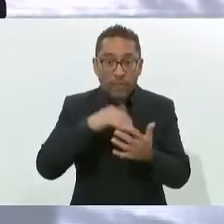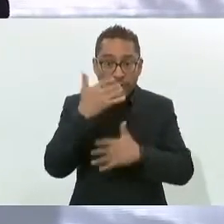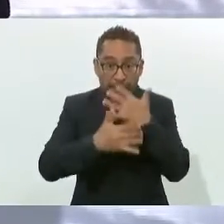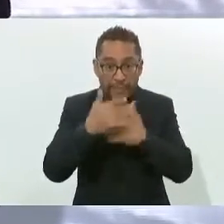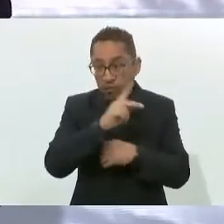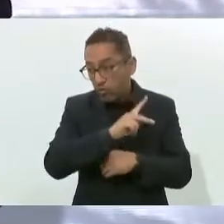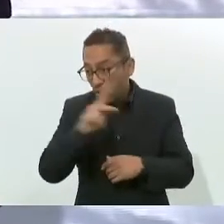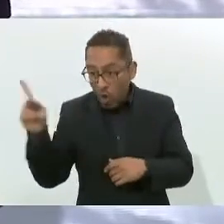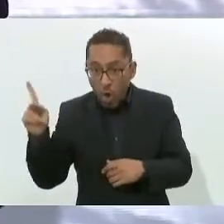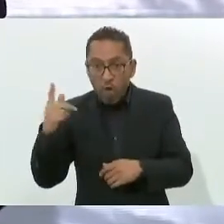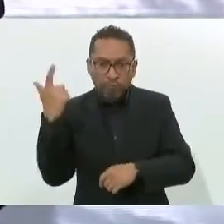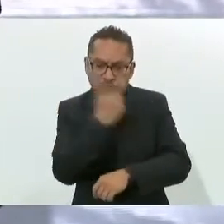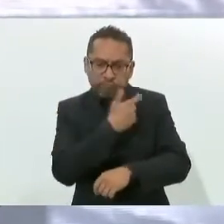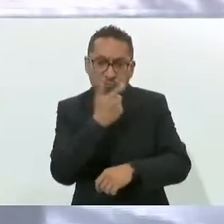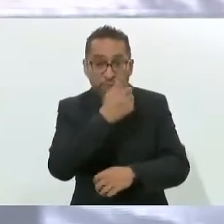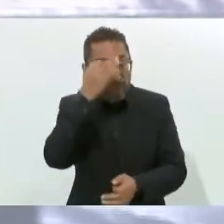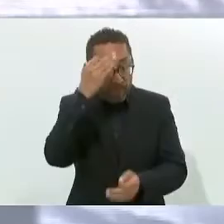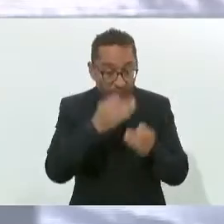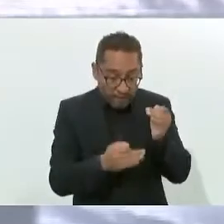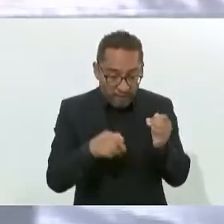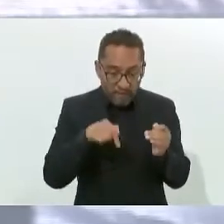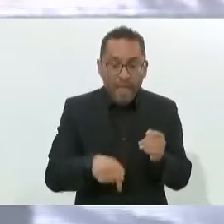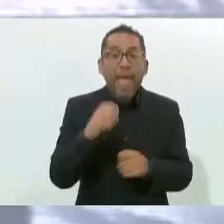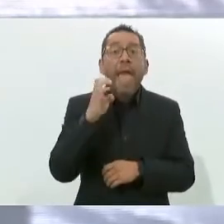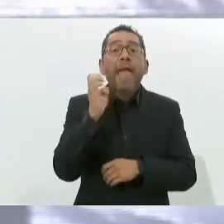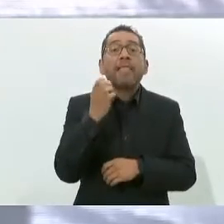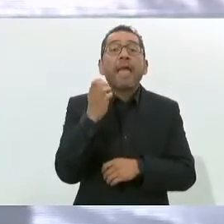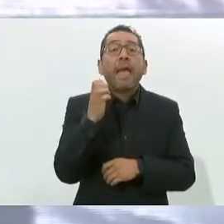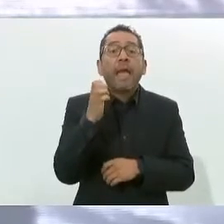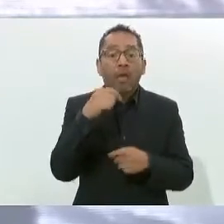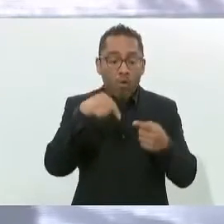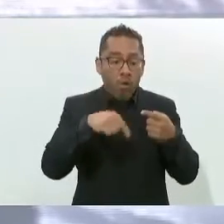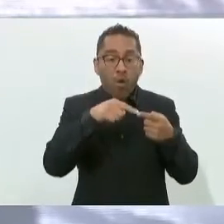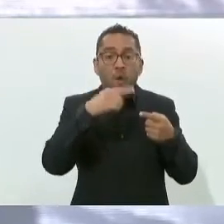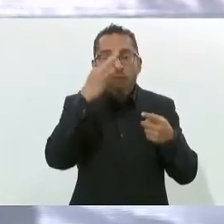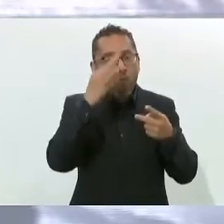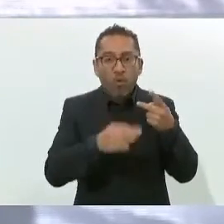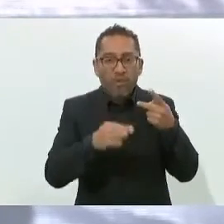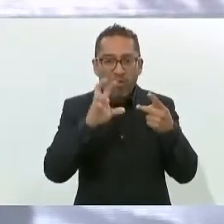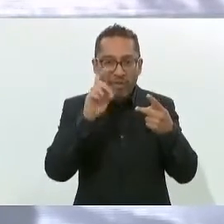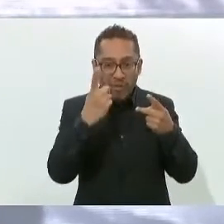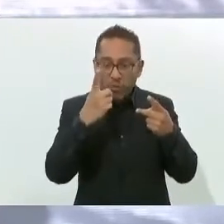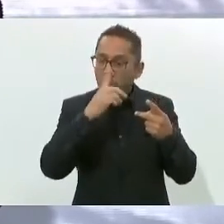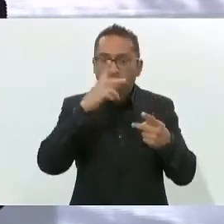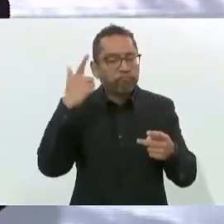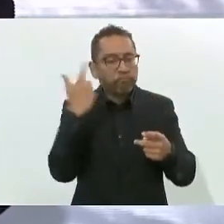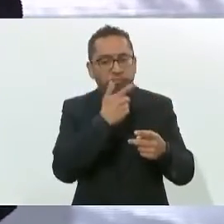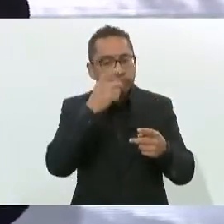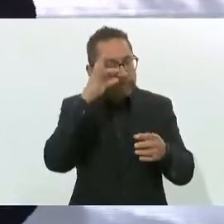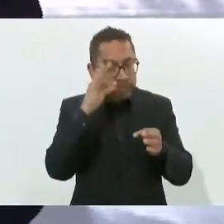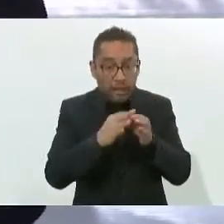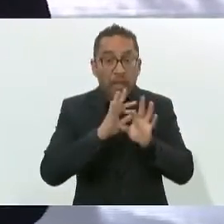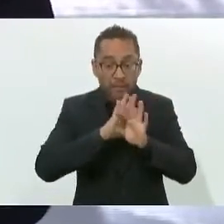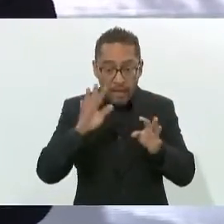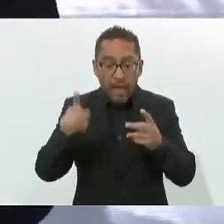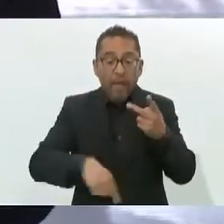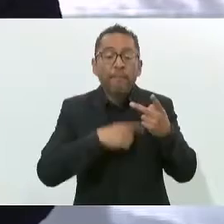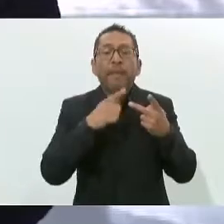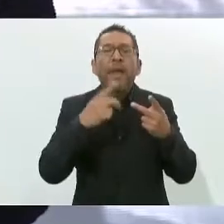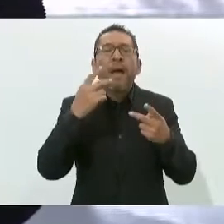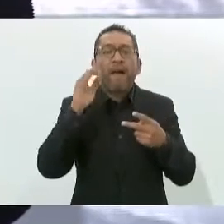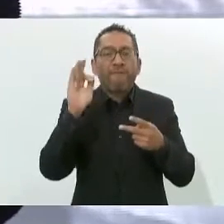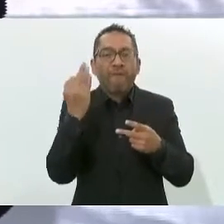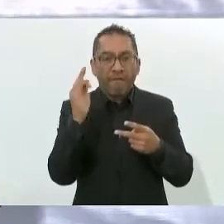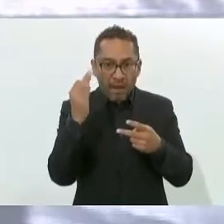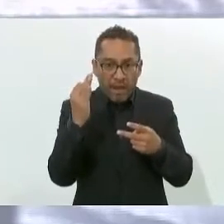a terminar de vacunar a finales de este mes. De modo que a principios de febrero